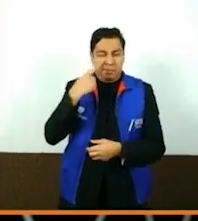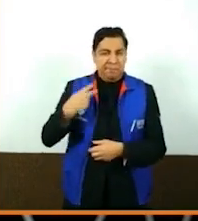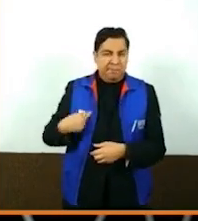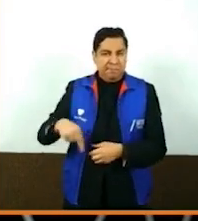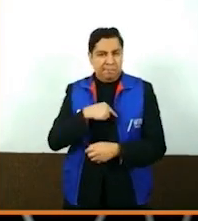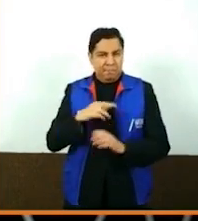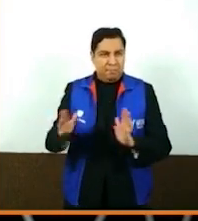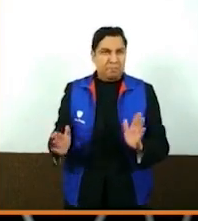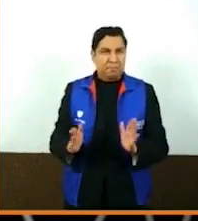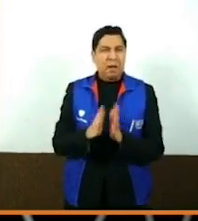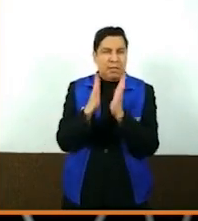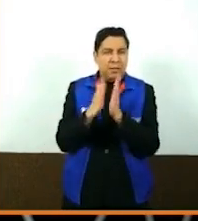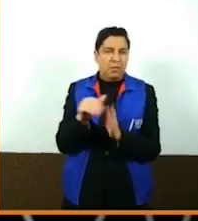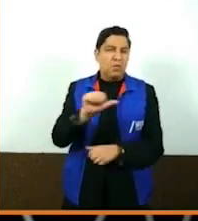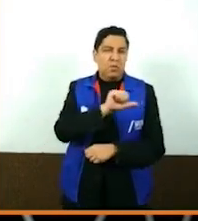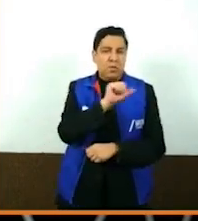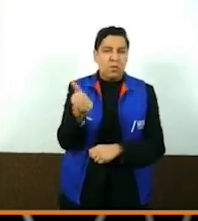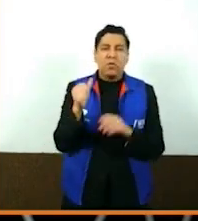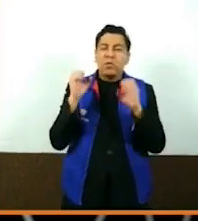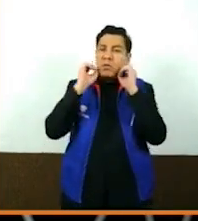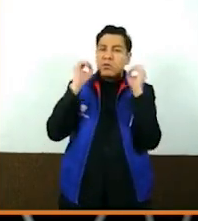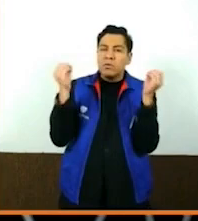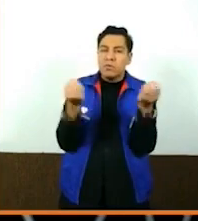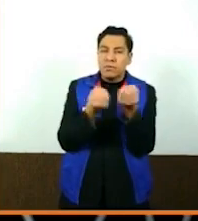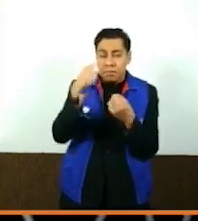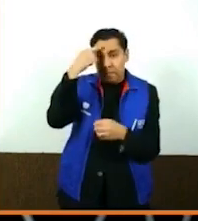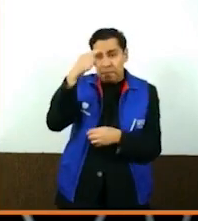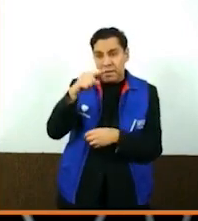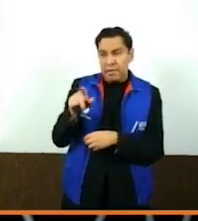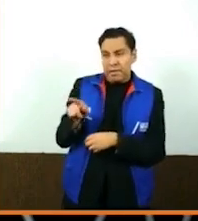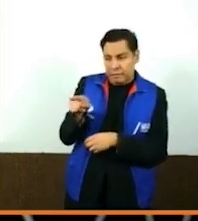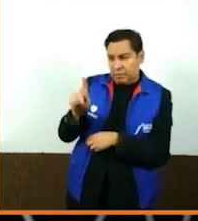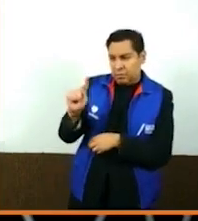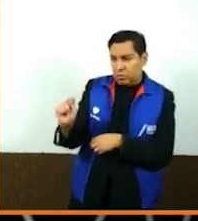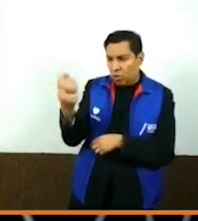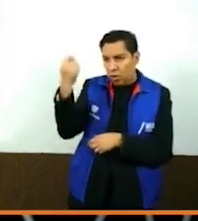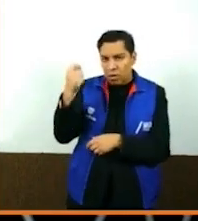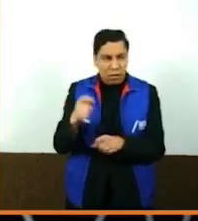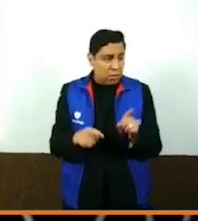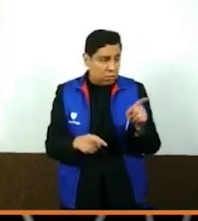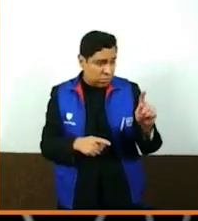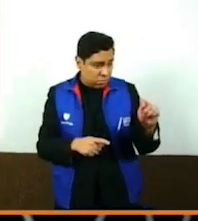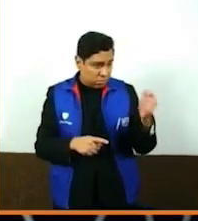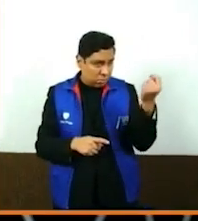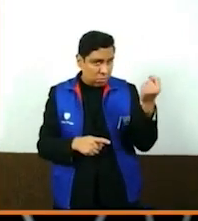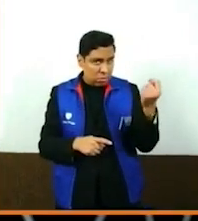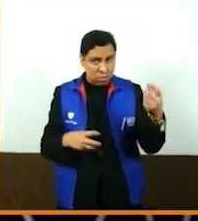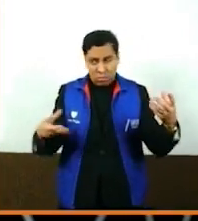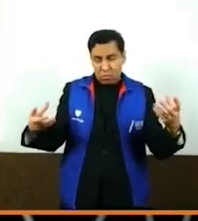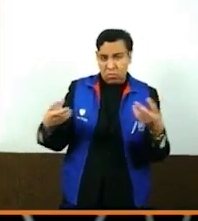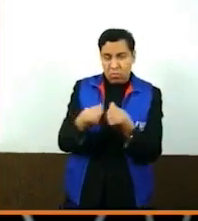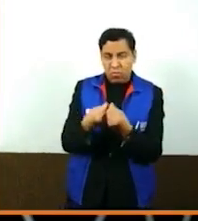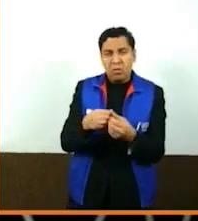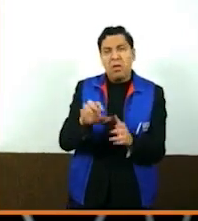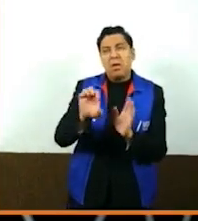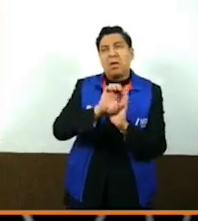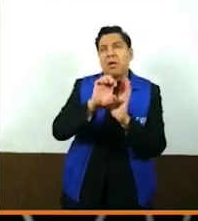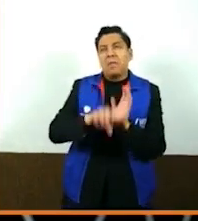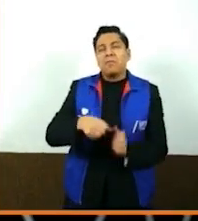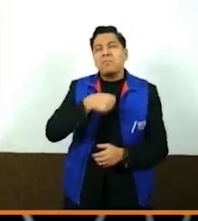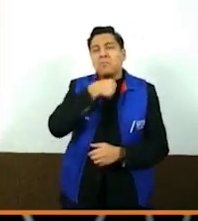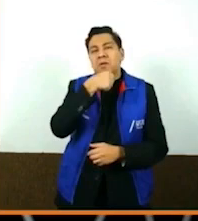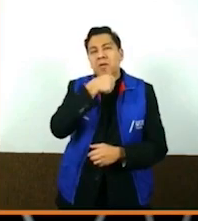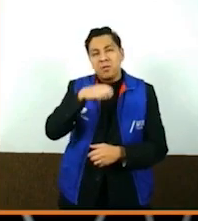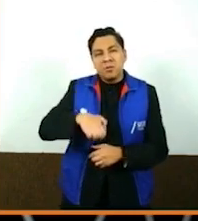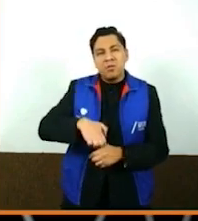organismos precisamente para crear su tecnología, sus aplicaciones más accesibles para las personas de la tercera edad. Esto